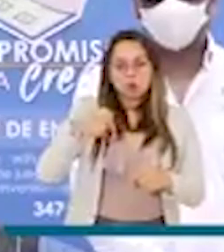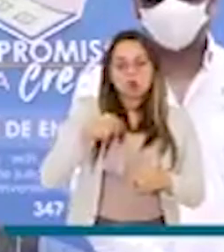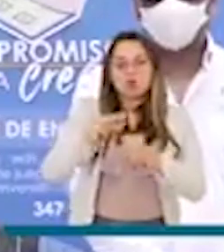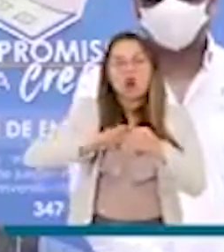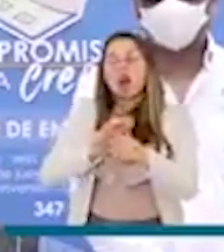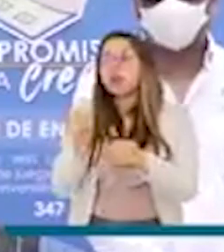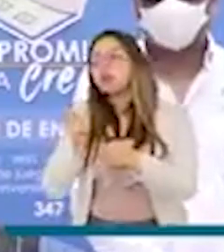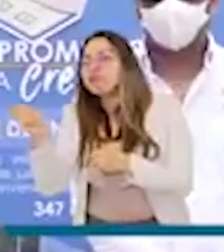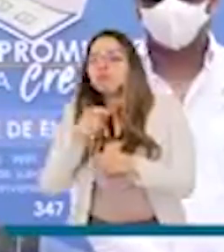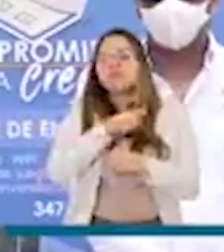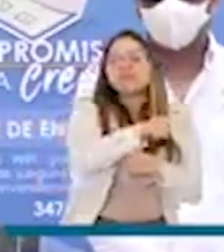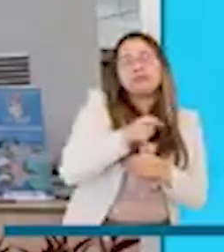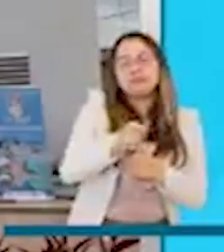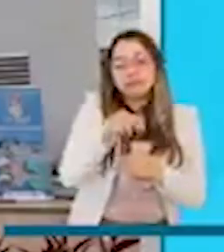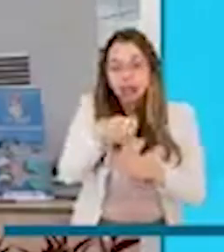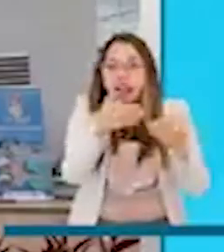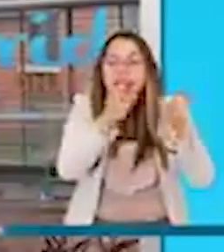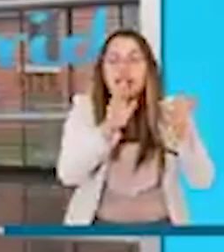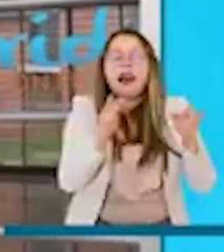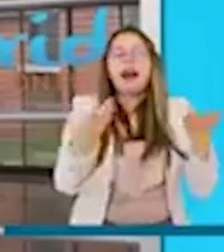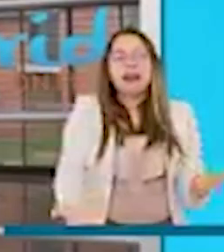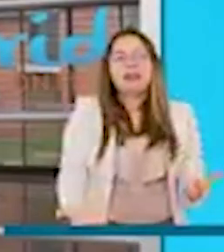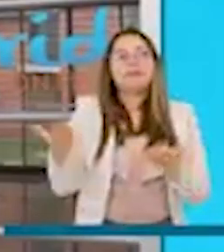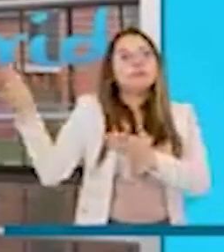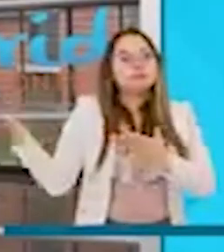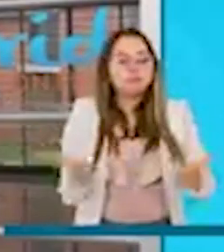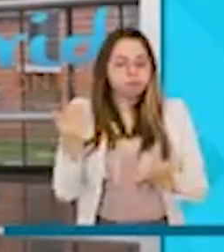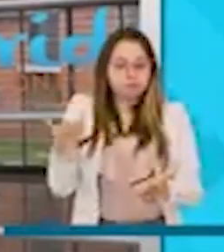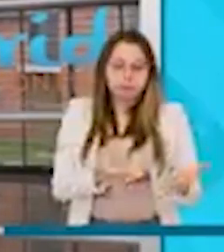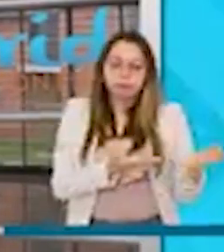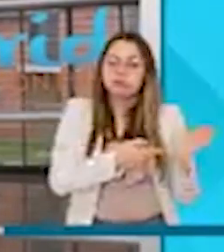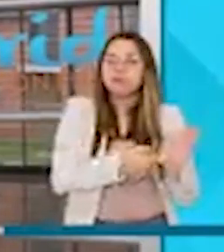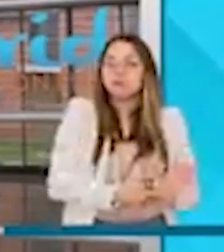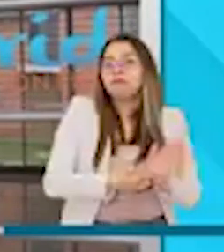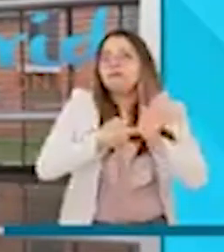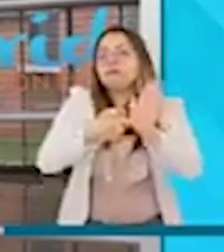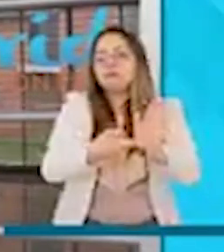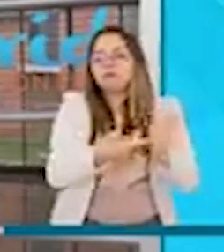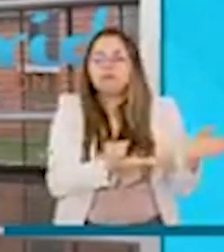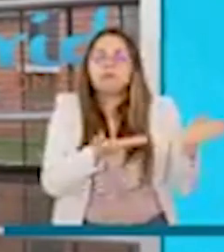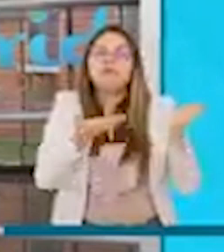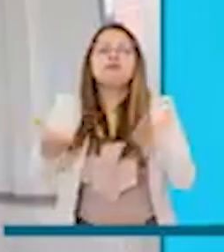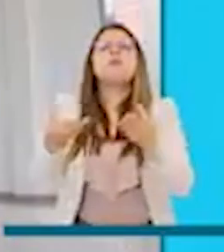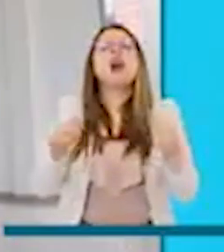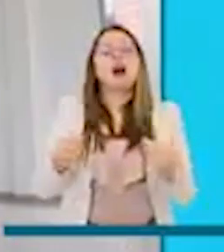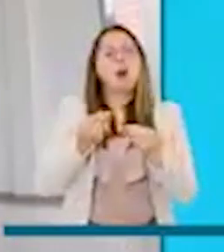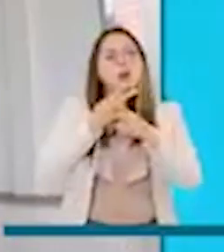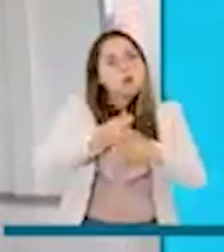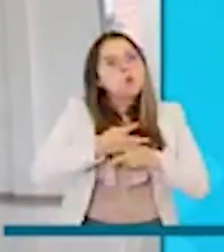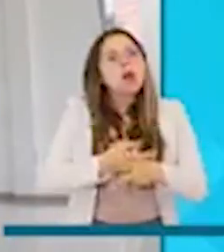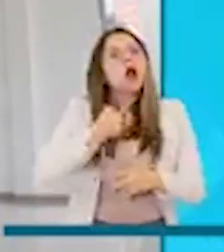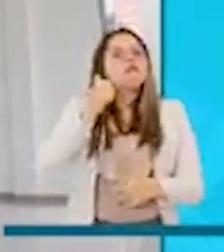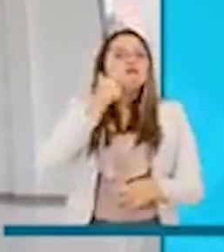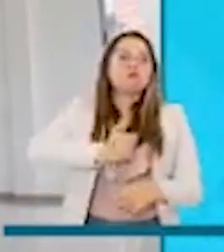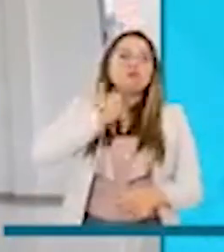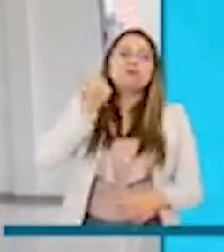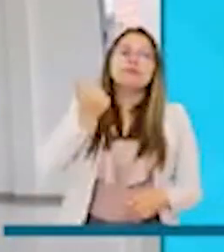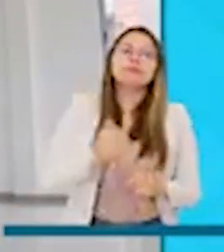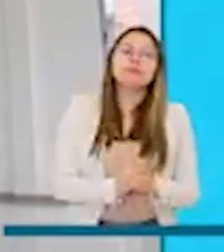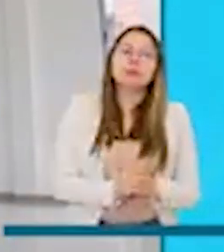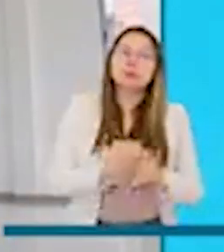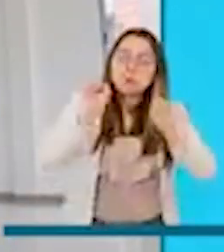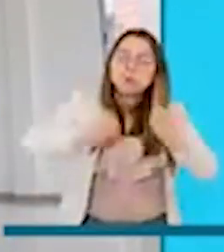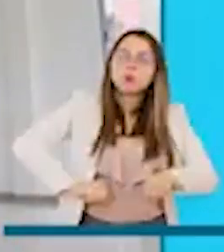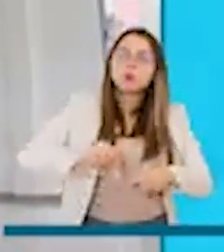nuestro barrio de los barrios vecinos decirles hacemos entrega del estado para que la cuiden para que la aproveche